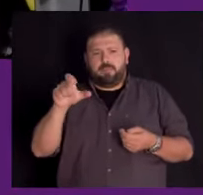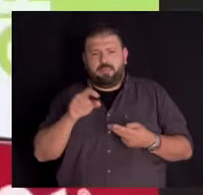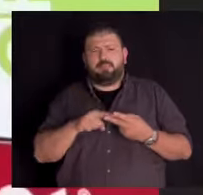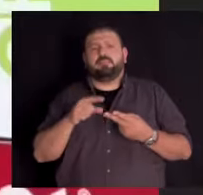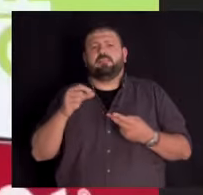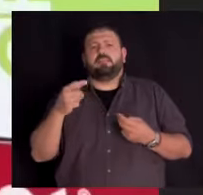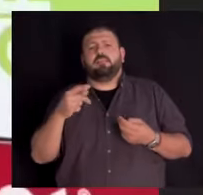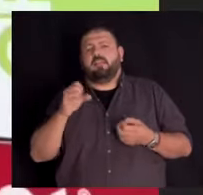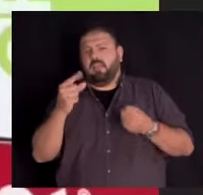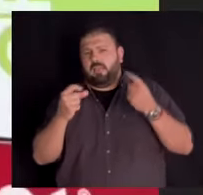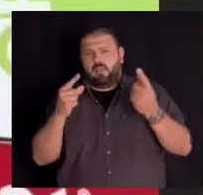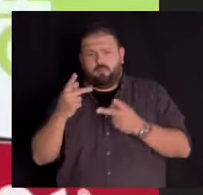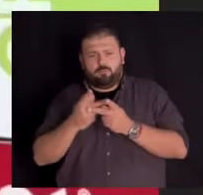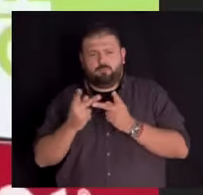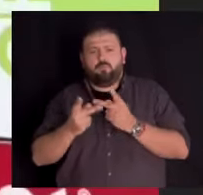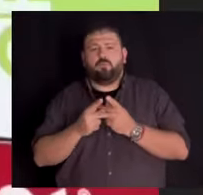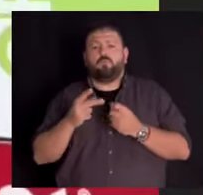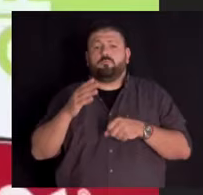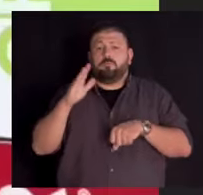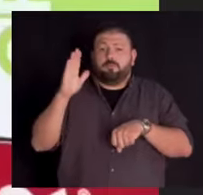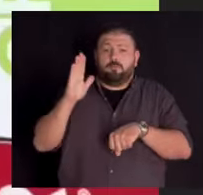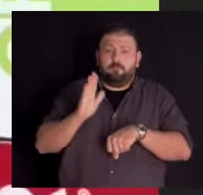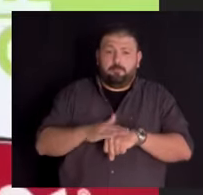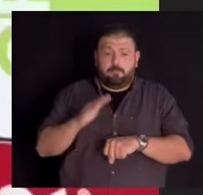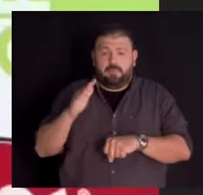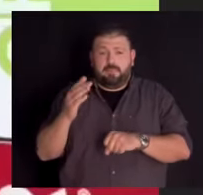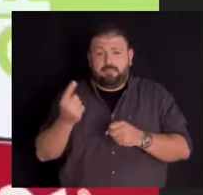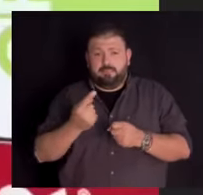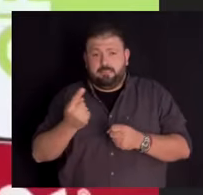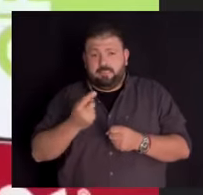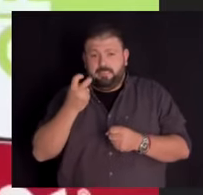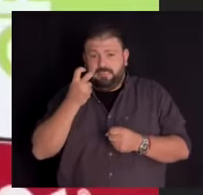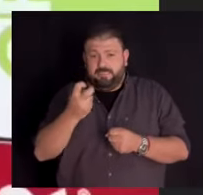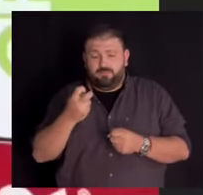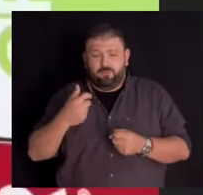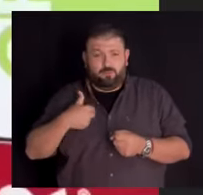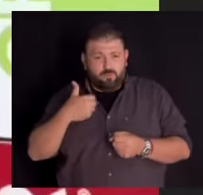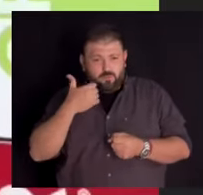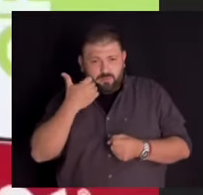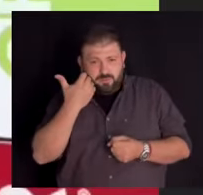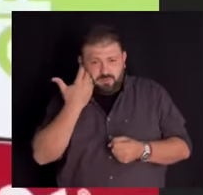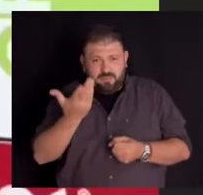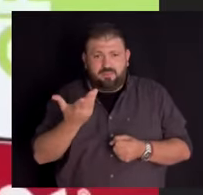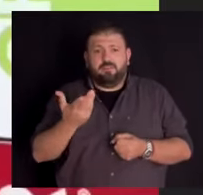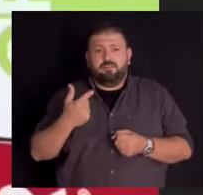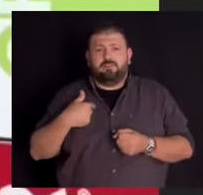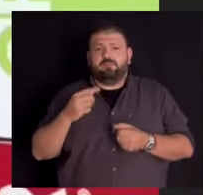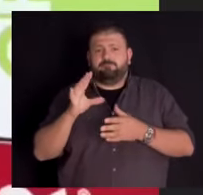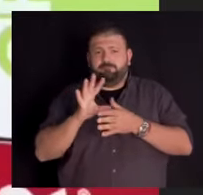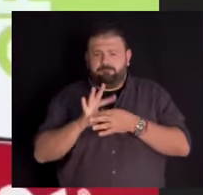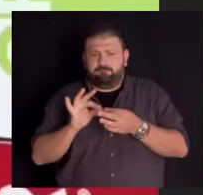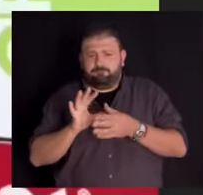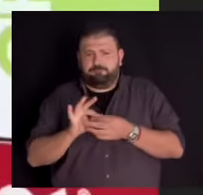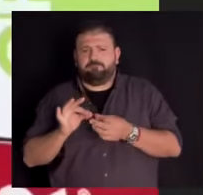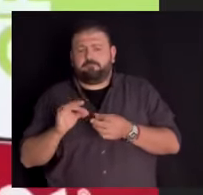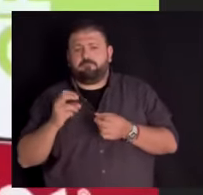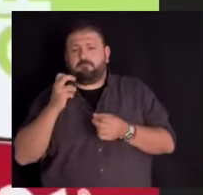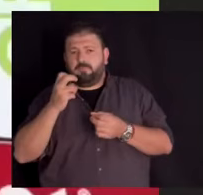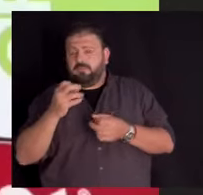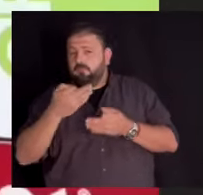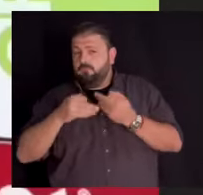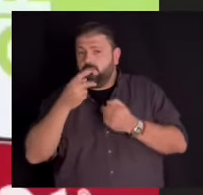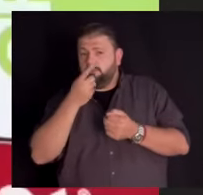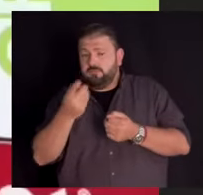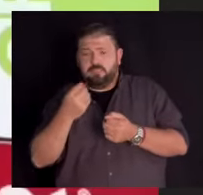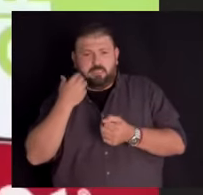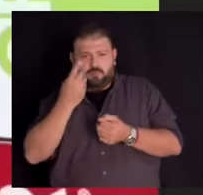Y pero más que eso, yo quería, se nos está pasando un sistema que también interactúa y quiero